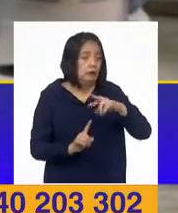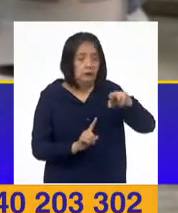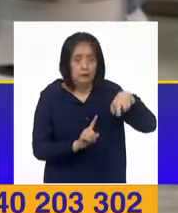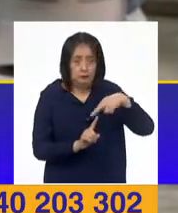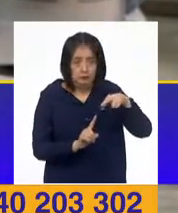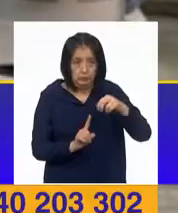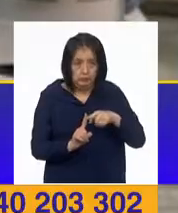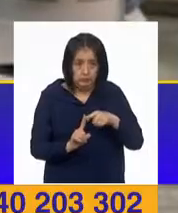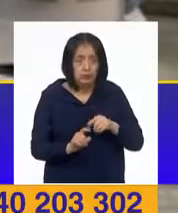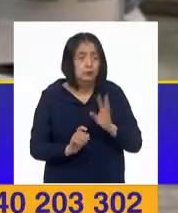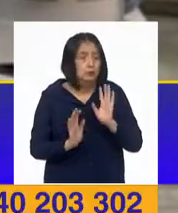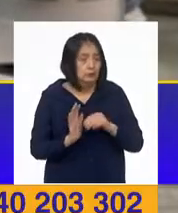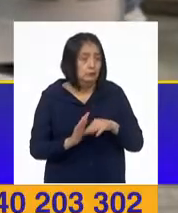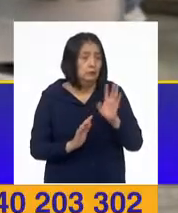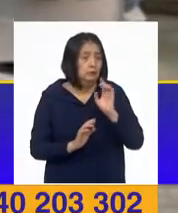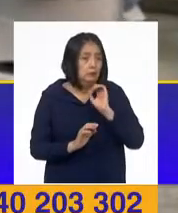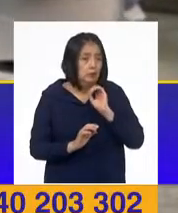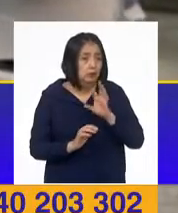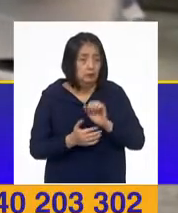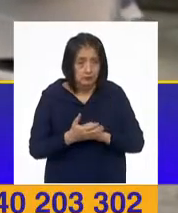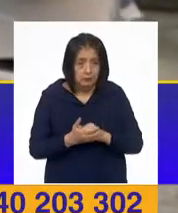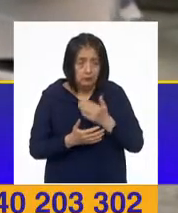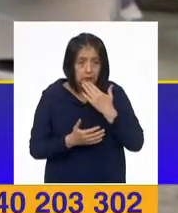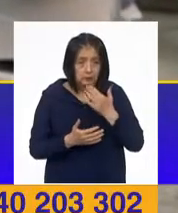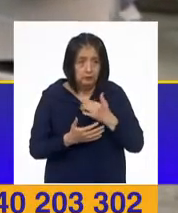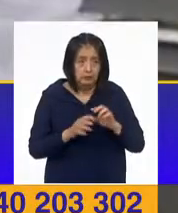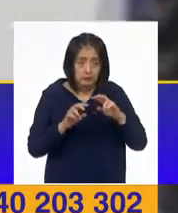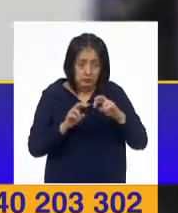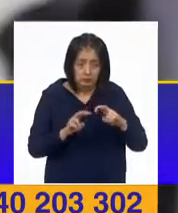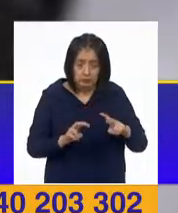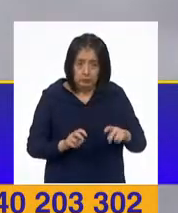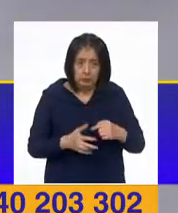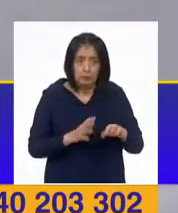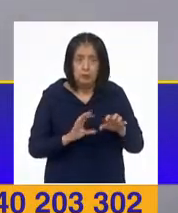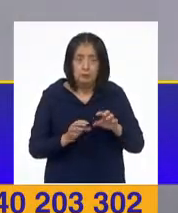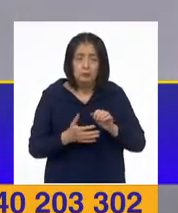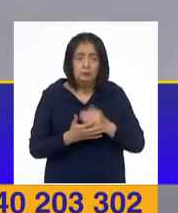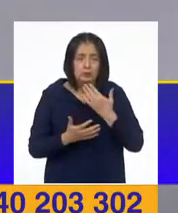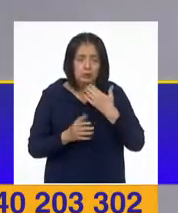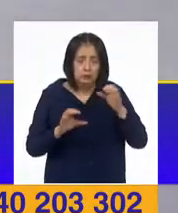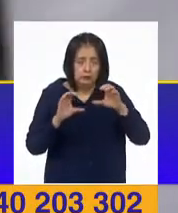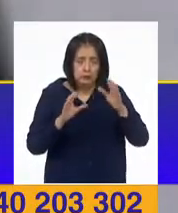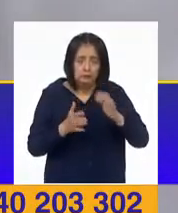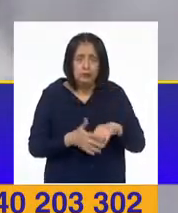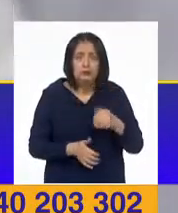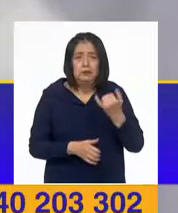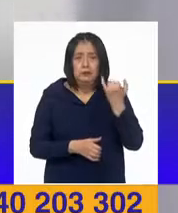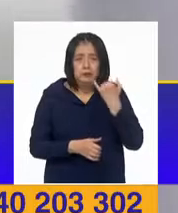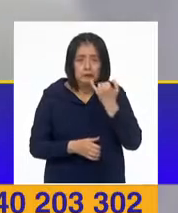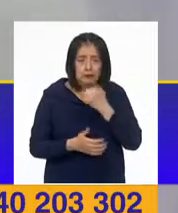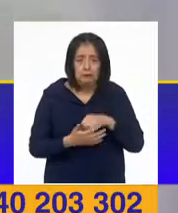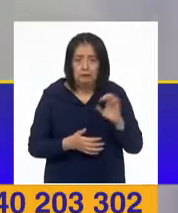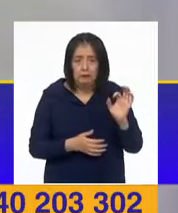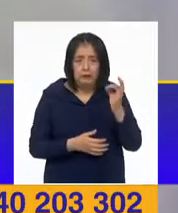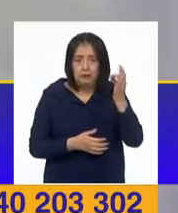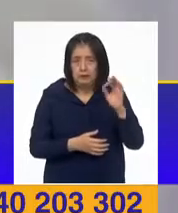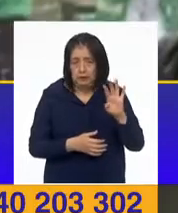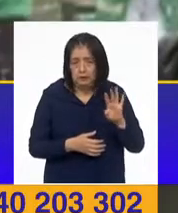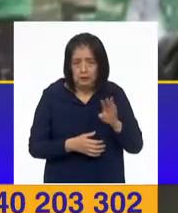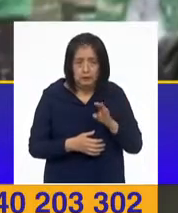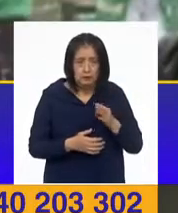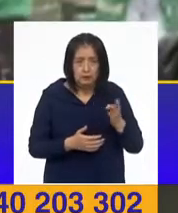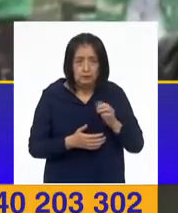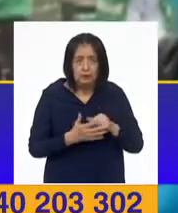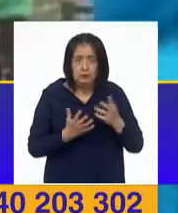rodean. Esa es la principal conclusión a la que llegó un reciente estudio realizado por científicos de Israel, Francia y el Reino Unido,